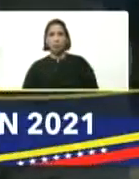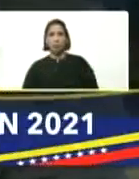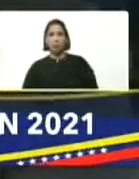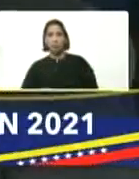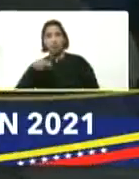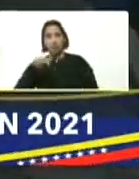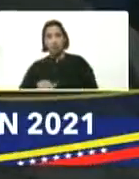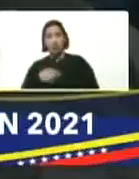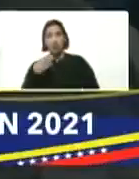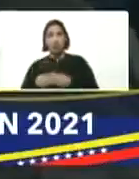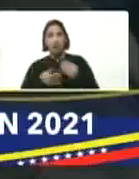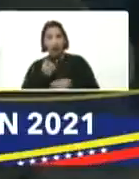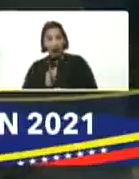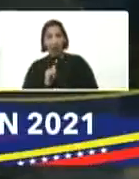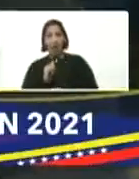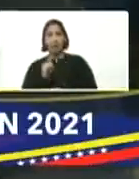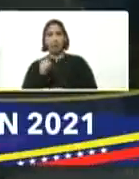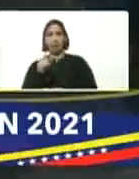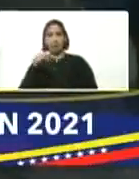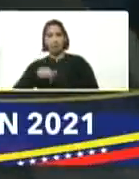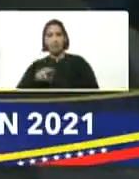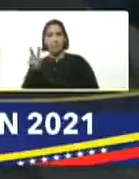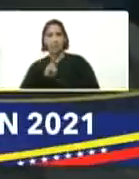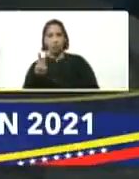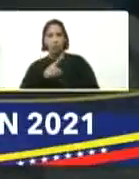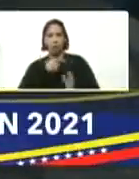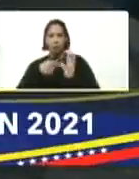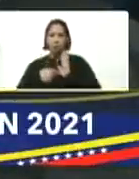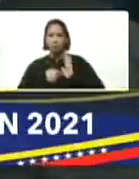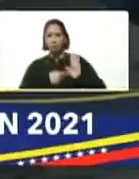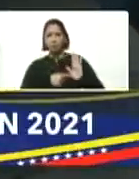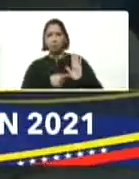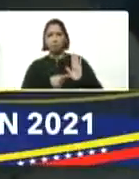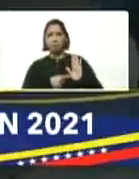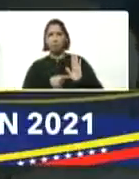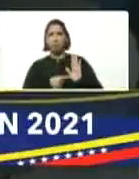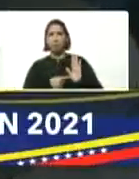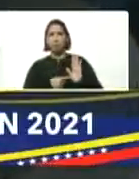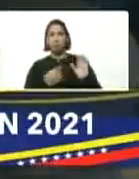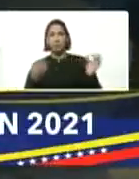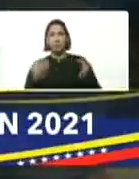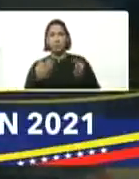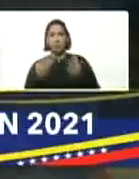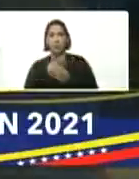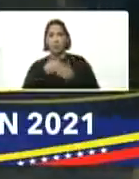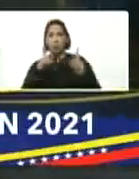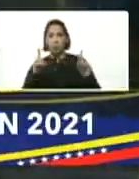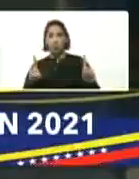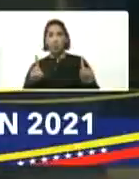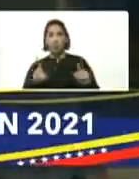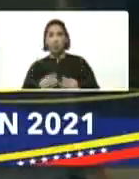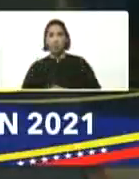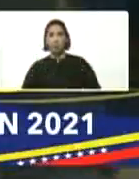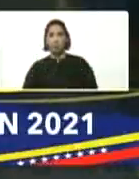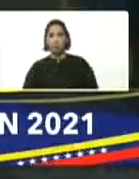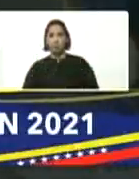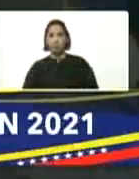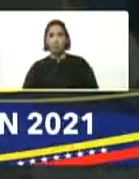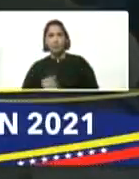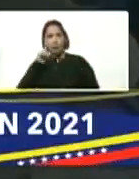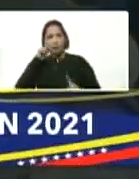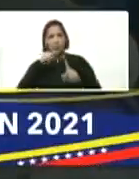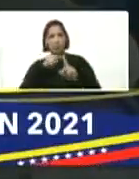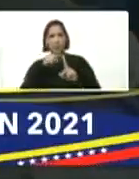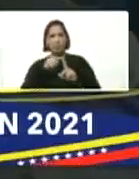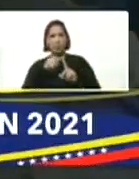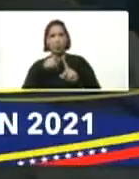aquí está en juego en Venezuela, que está en juego evidentemente precisamente la democracia, aquel desafío